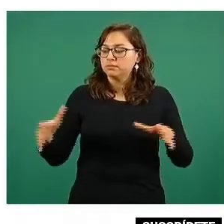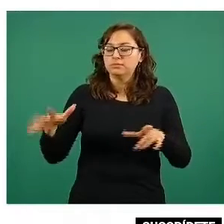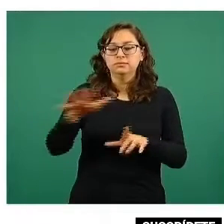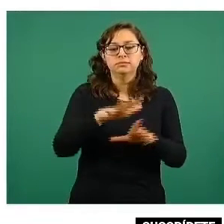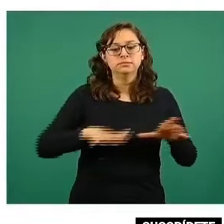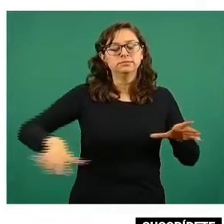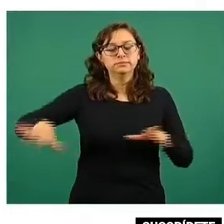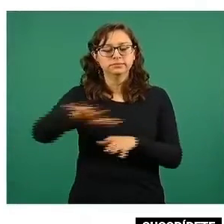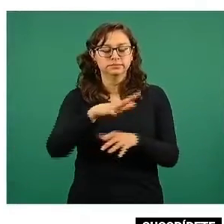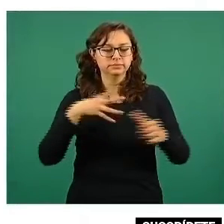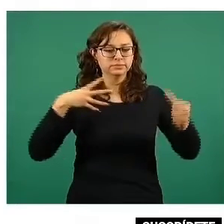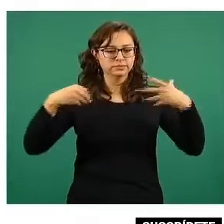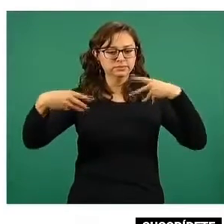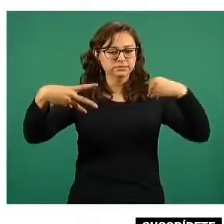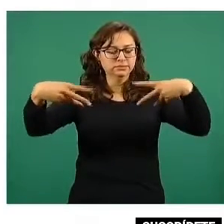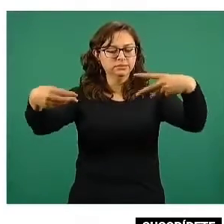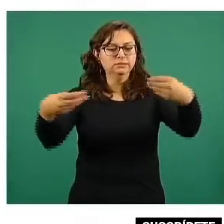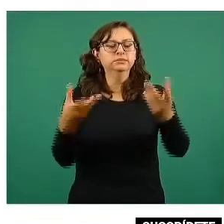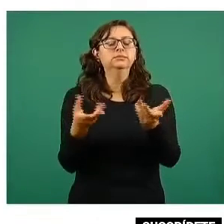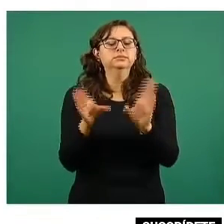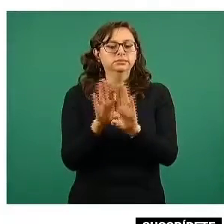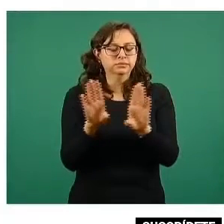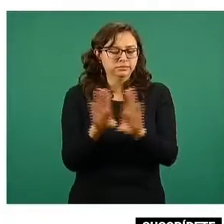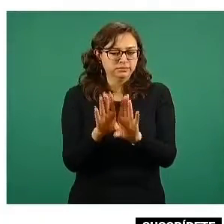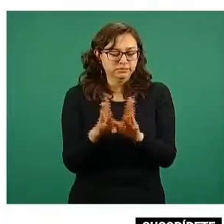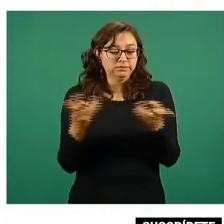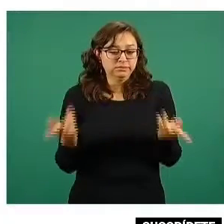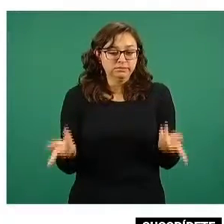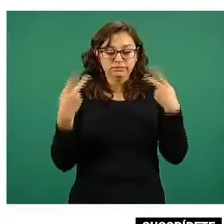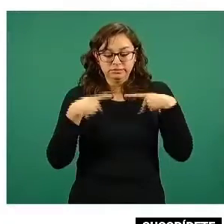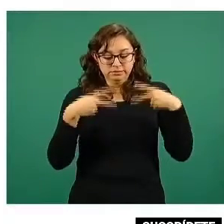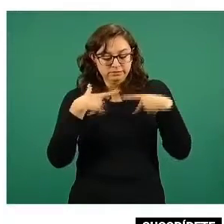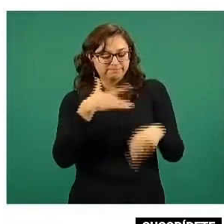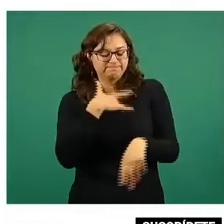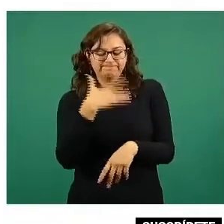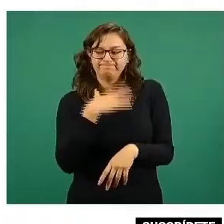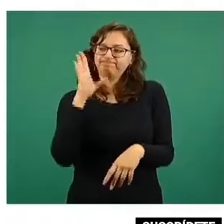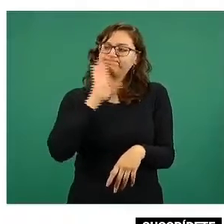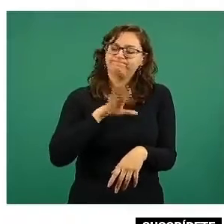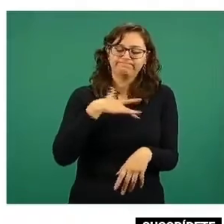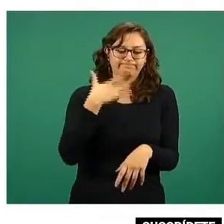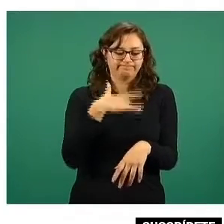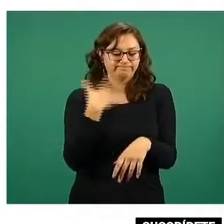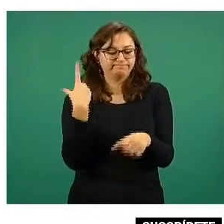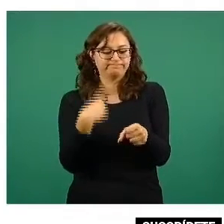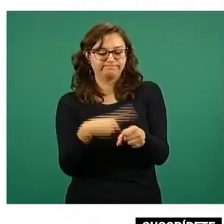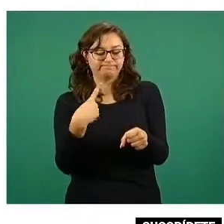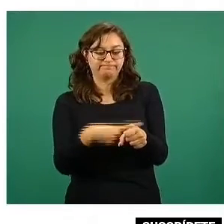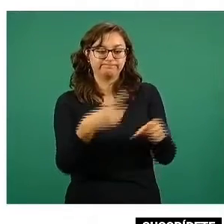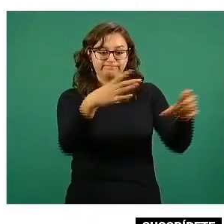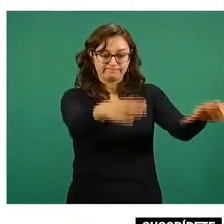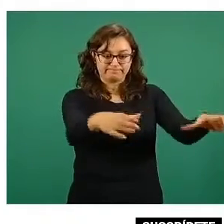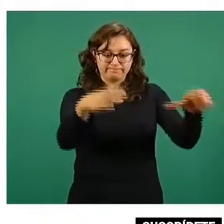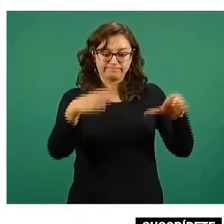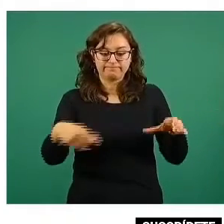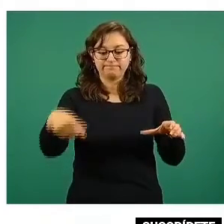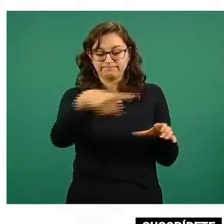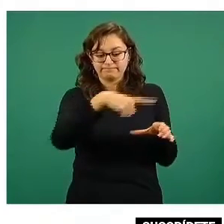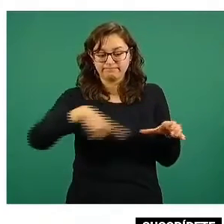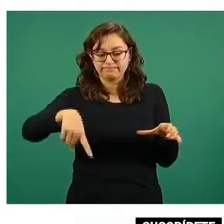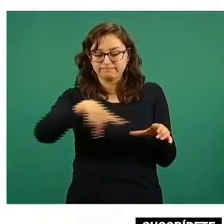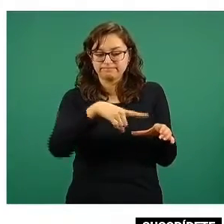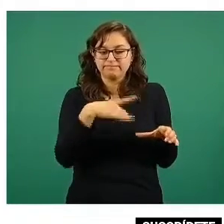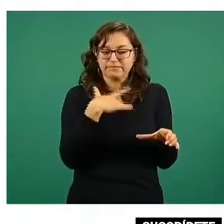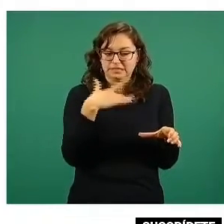dice es que de las personas que en su momento presentan signos y síntomas de enfermedad respiratoria, tanto leve